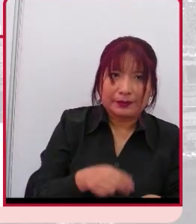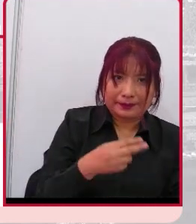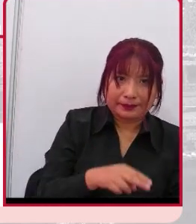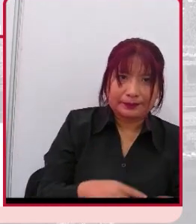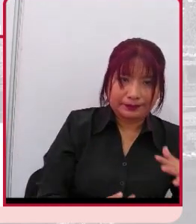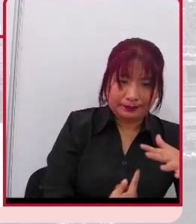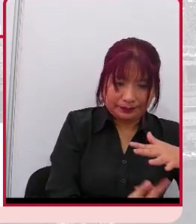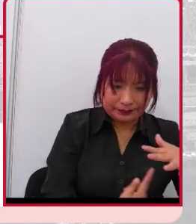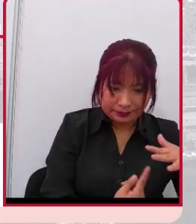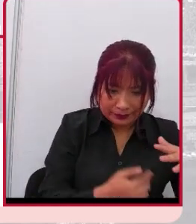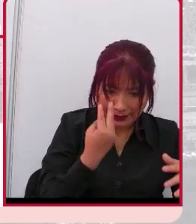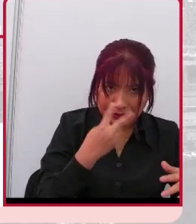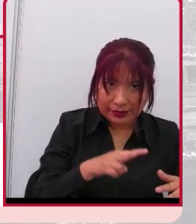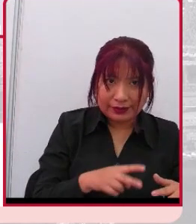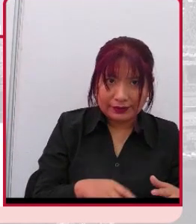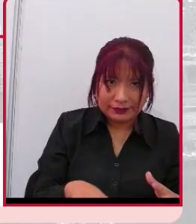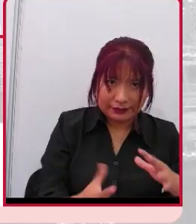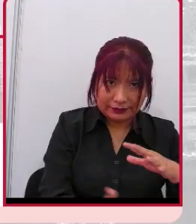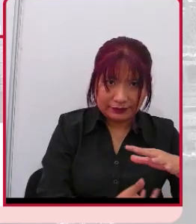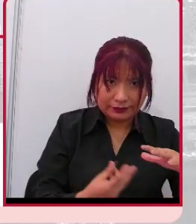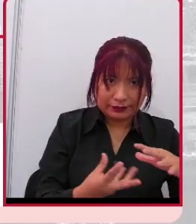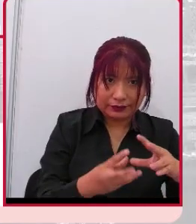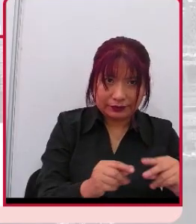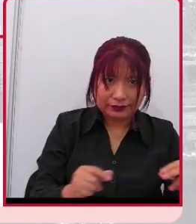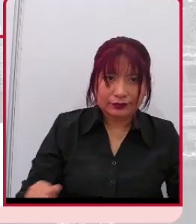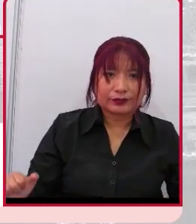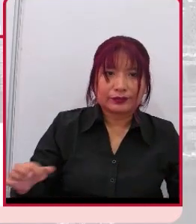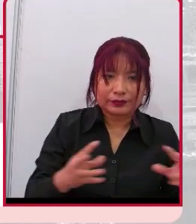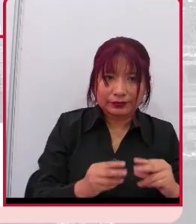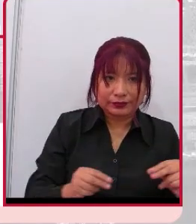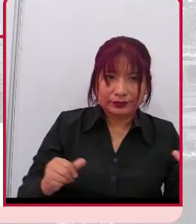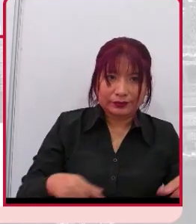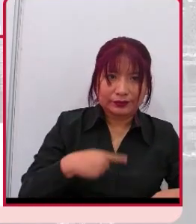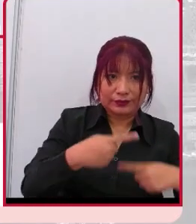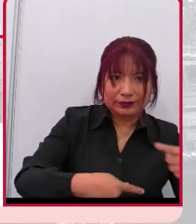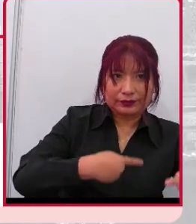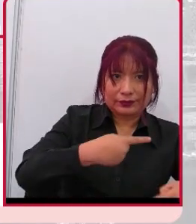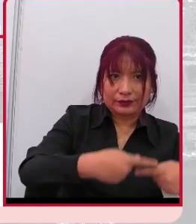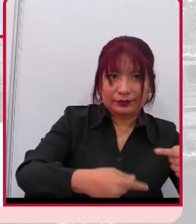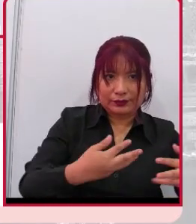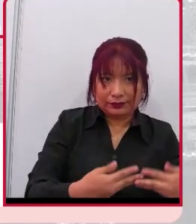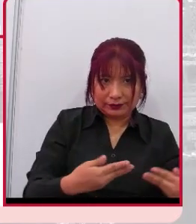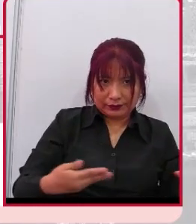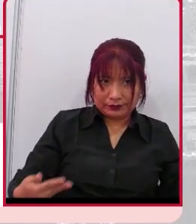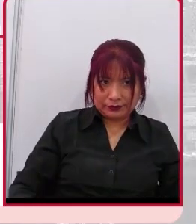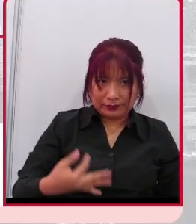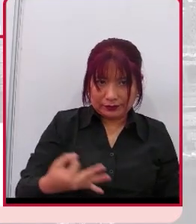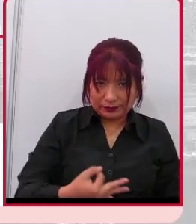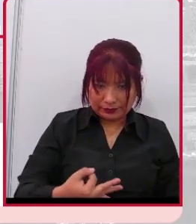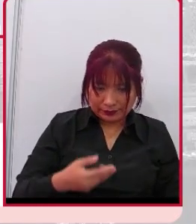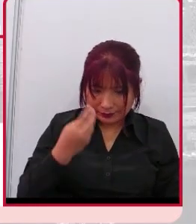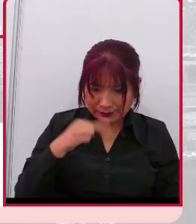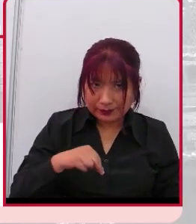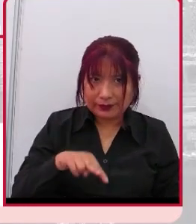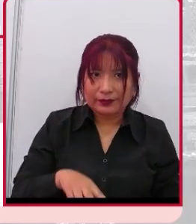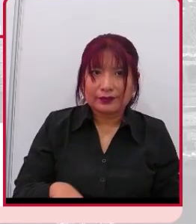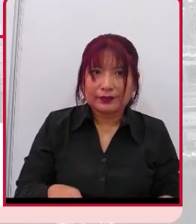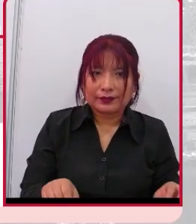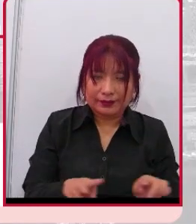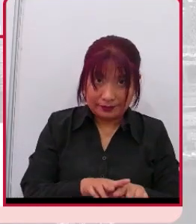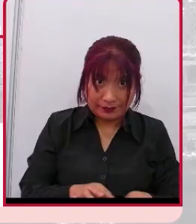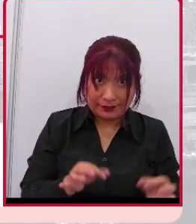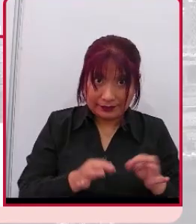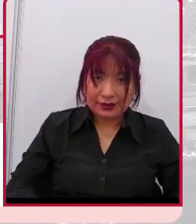pruebas cíclicas. Nos genera no solo el resultado de la recuperación, sino también la calidad, lo cual es muy importante. En las pruebas